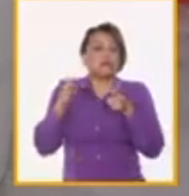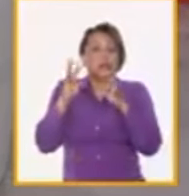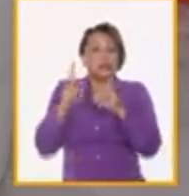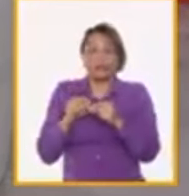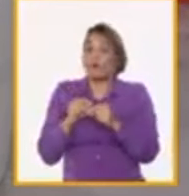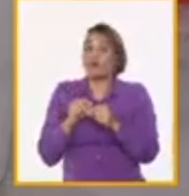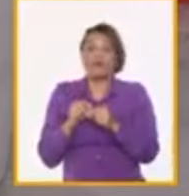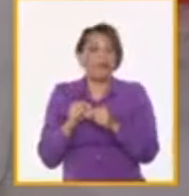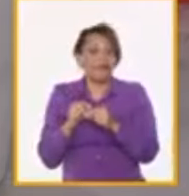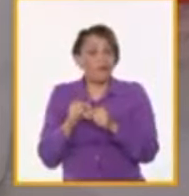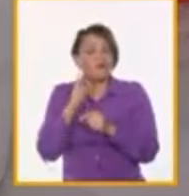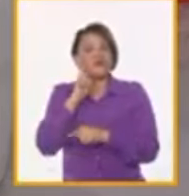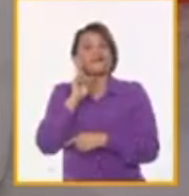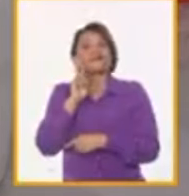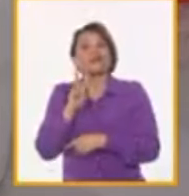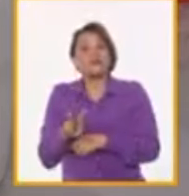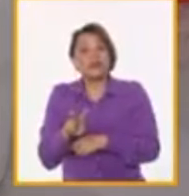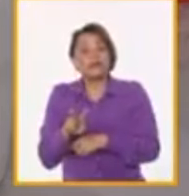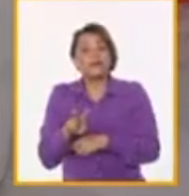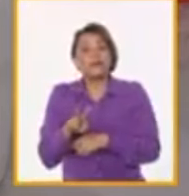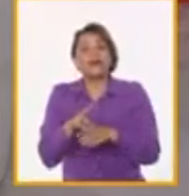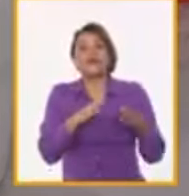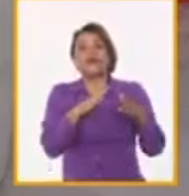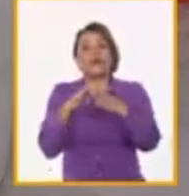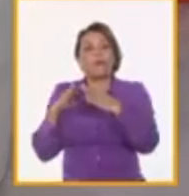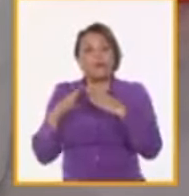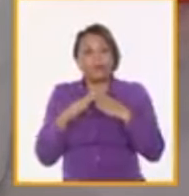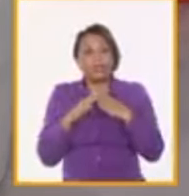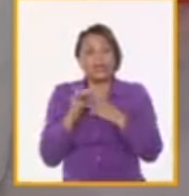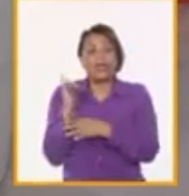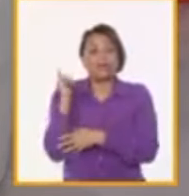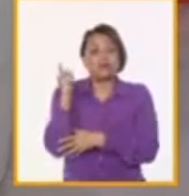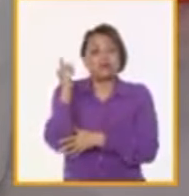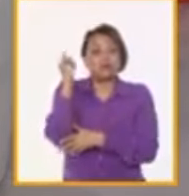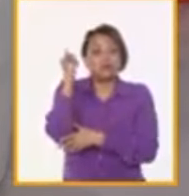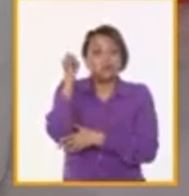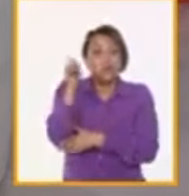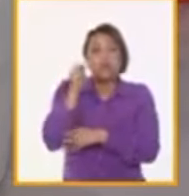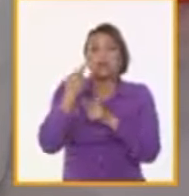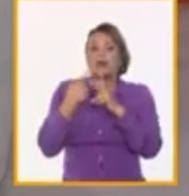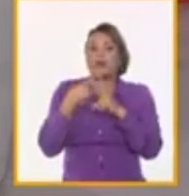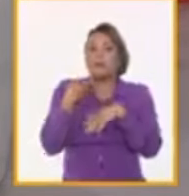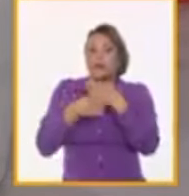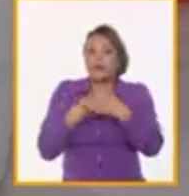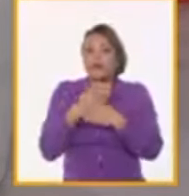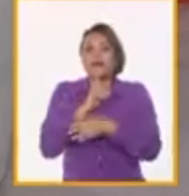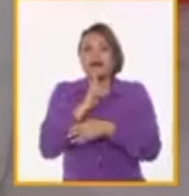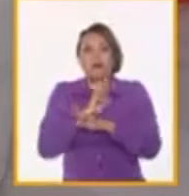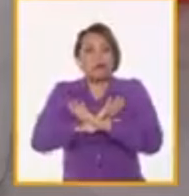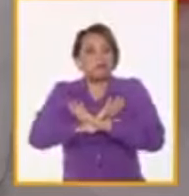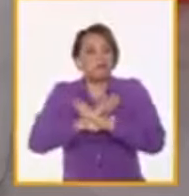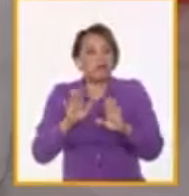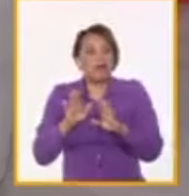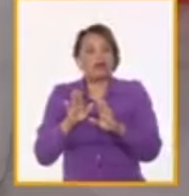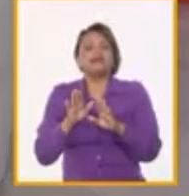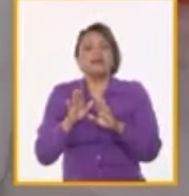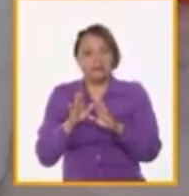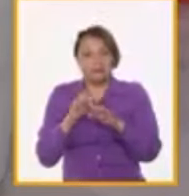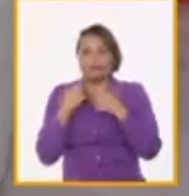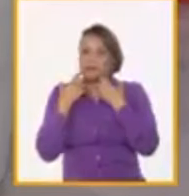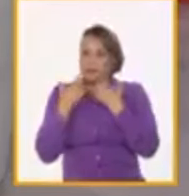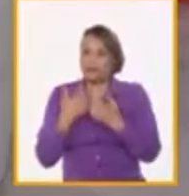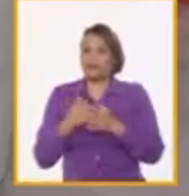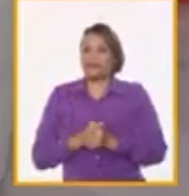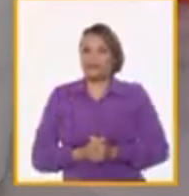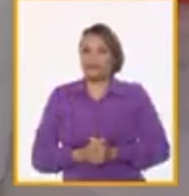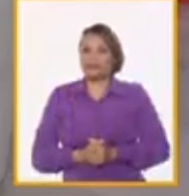vemos en cuántas comunidades alejadas está resuelto el problema, esto gana una mayor importancia. Pero todo ahí